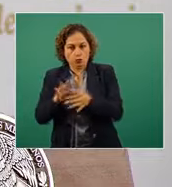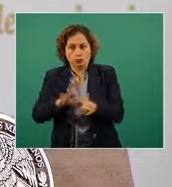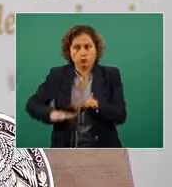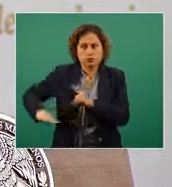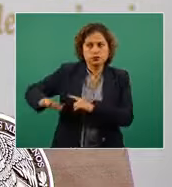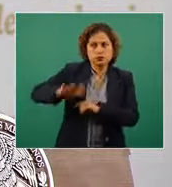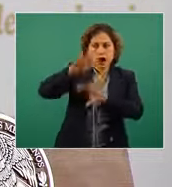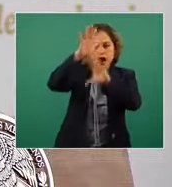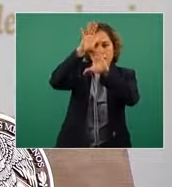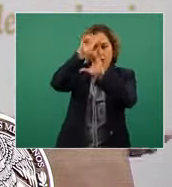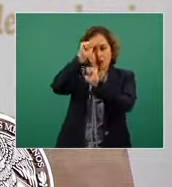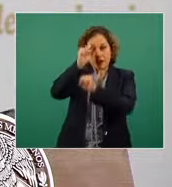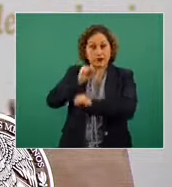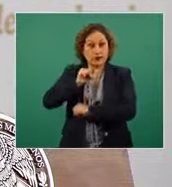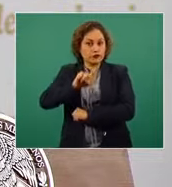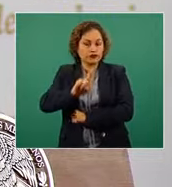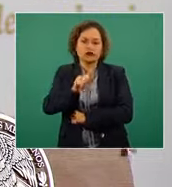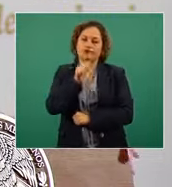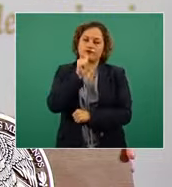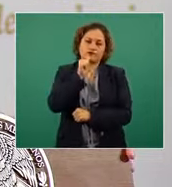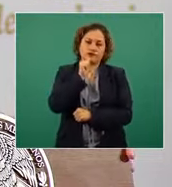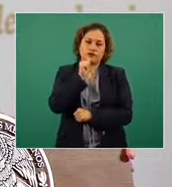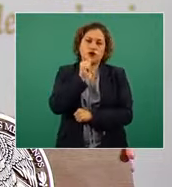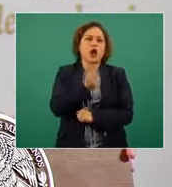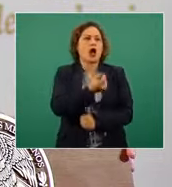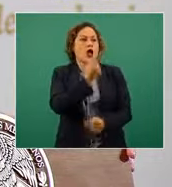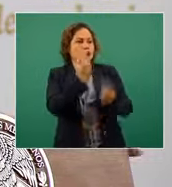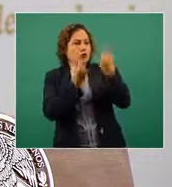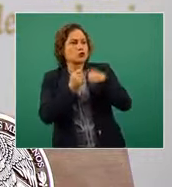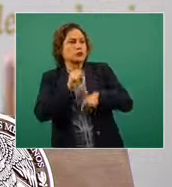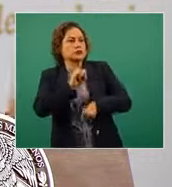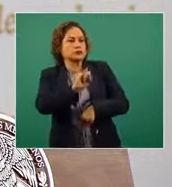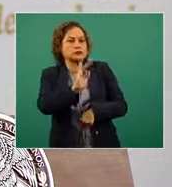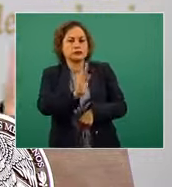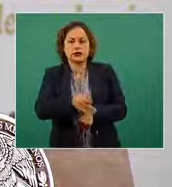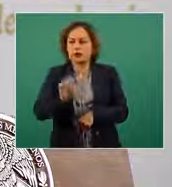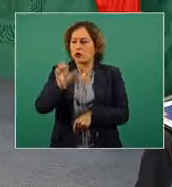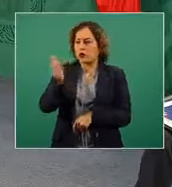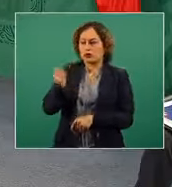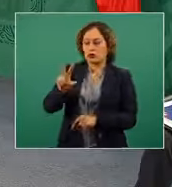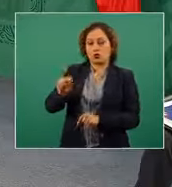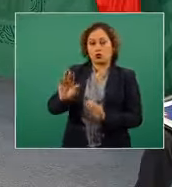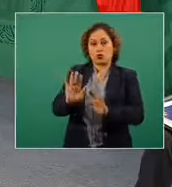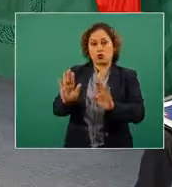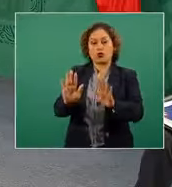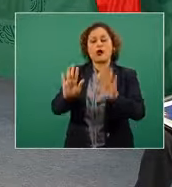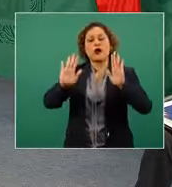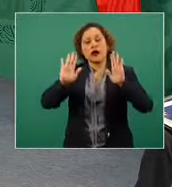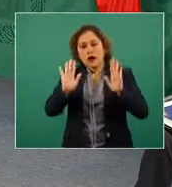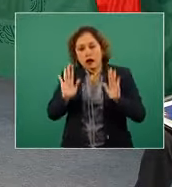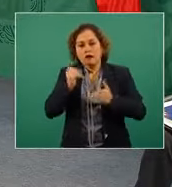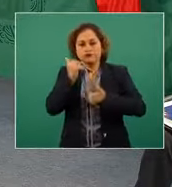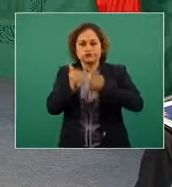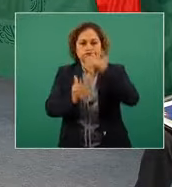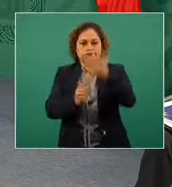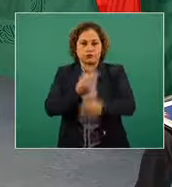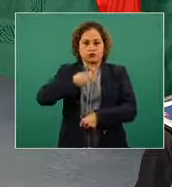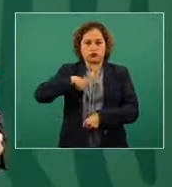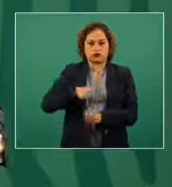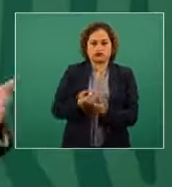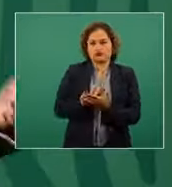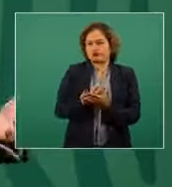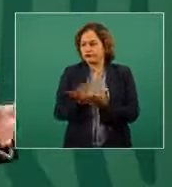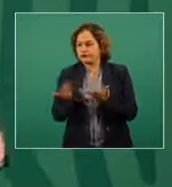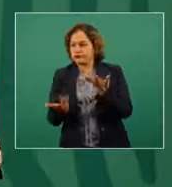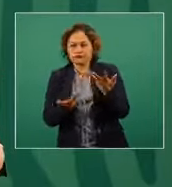algunas tendencias sugieren que sí, otras todavía sugieren que no, y esperemos que en algún momento haya una resolución clara sobre